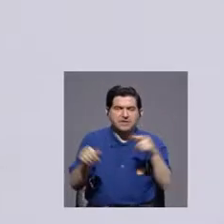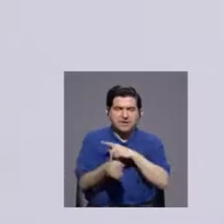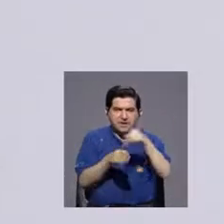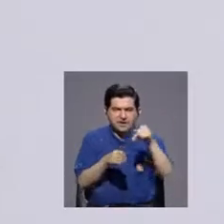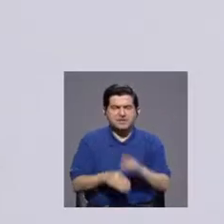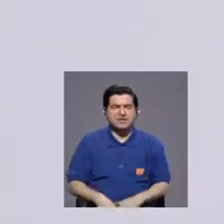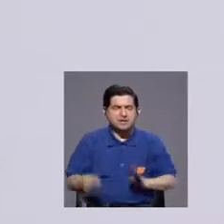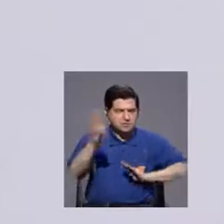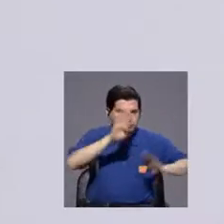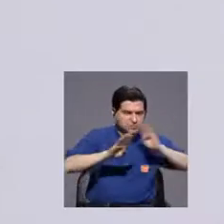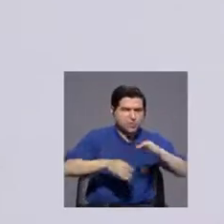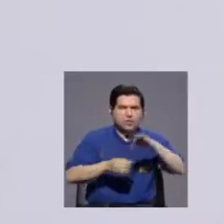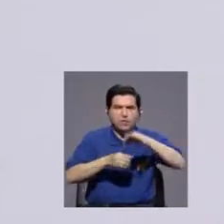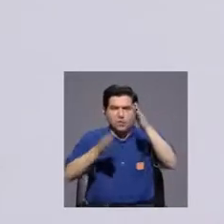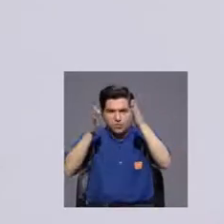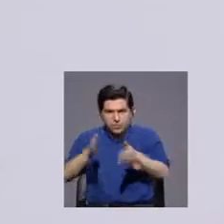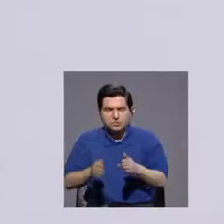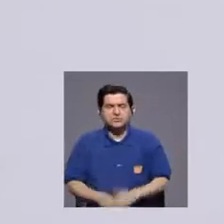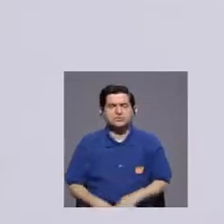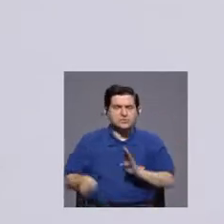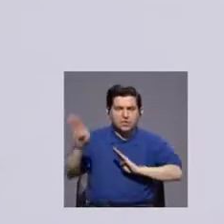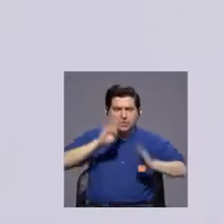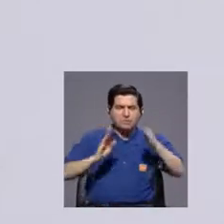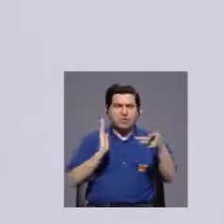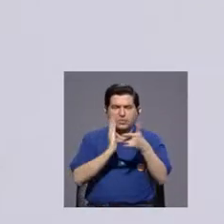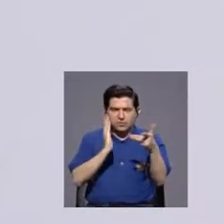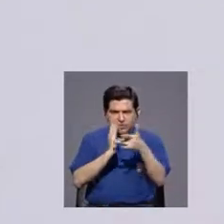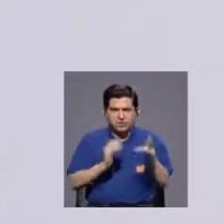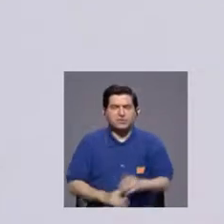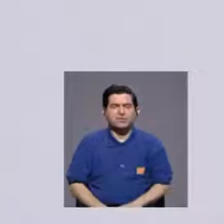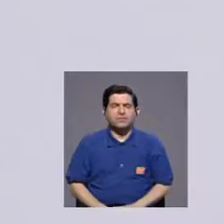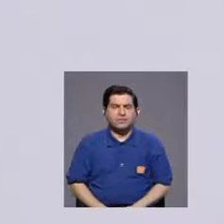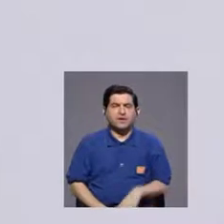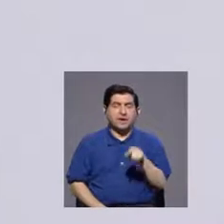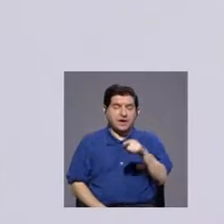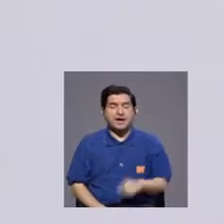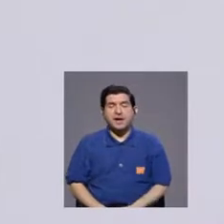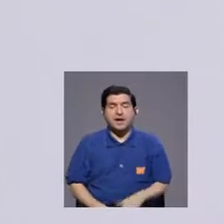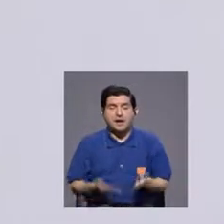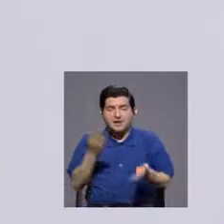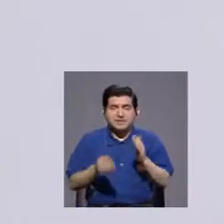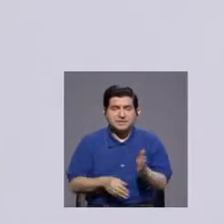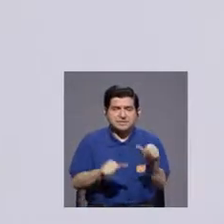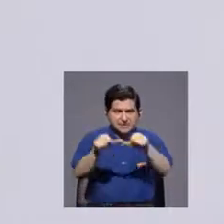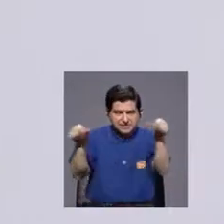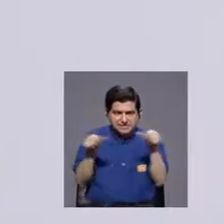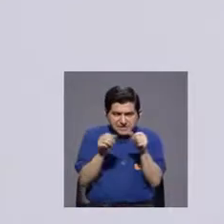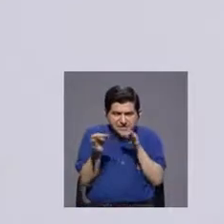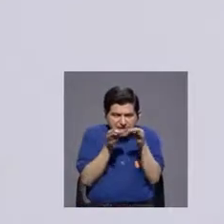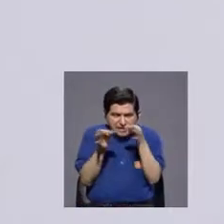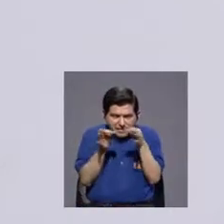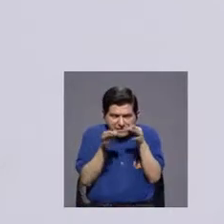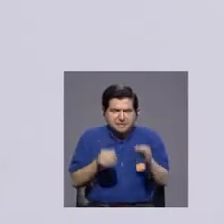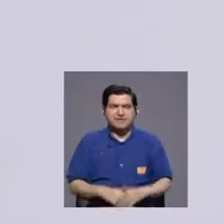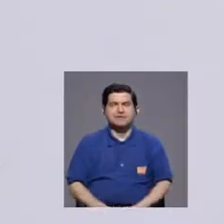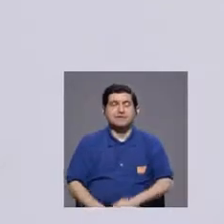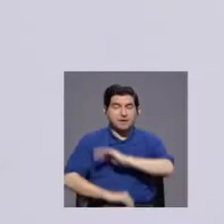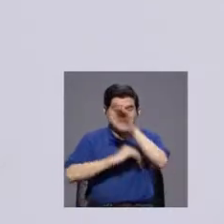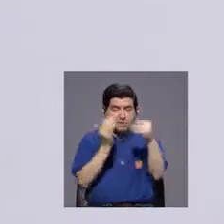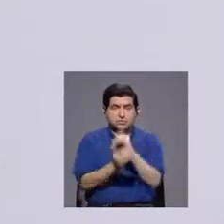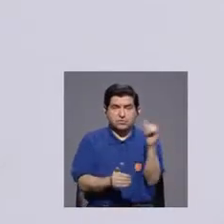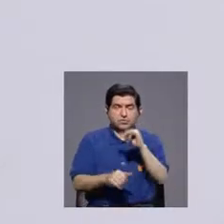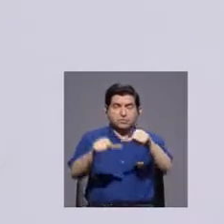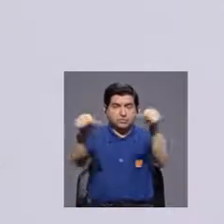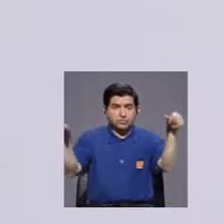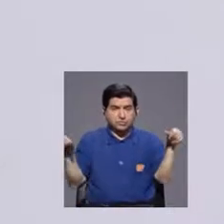biólogos en es agrónomos tenés biotecnólogos tener biólogos moleculares entonces digamos es tratar de aportar todos hacia un mismo